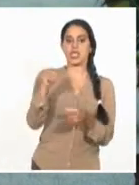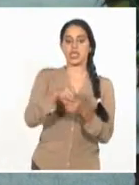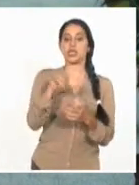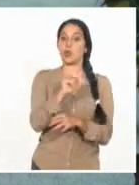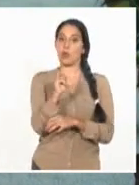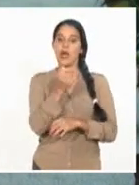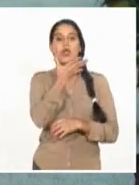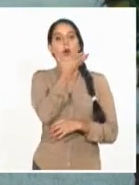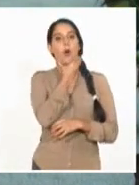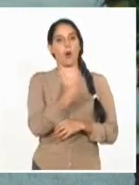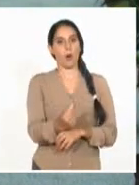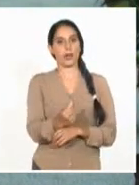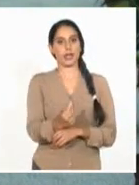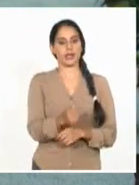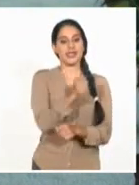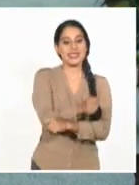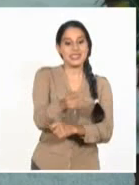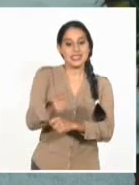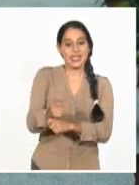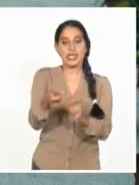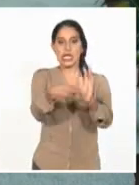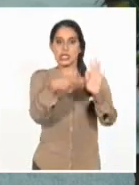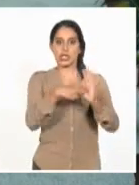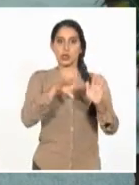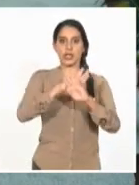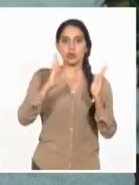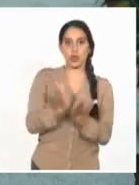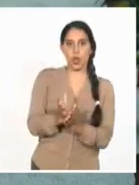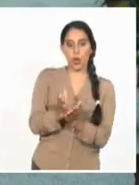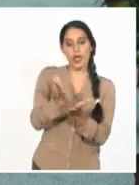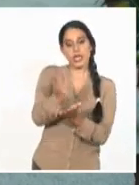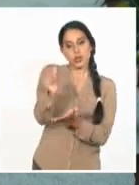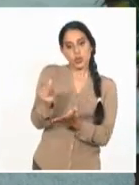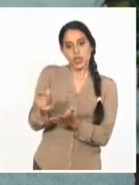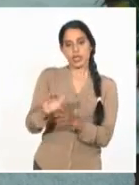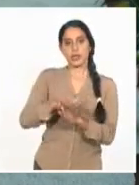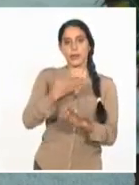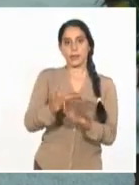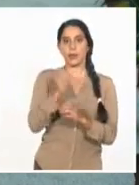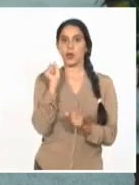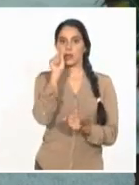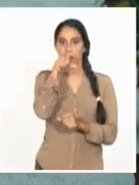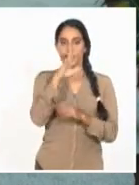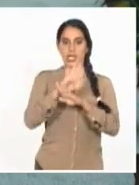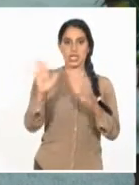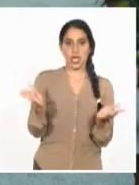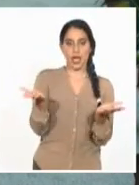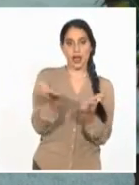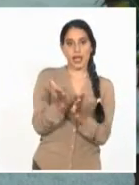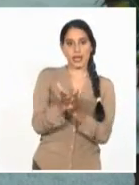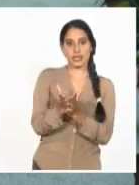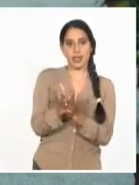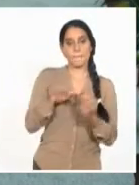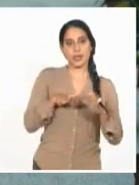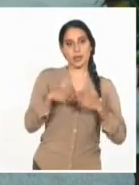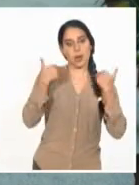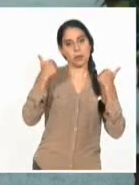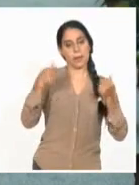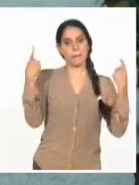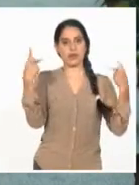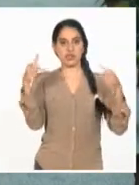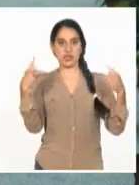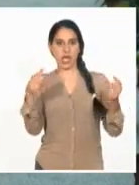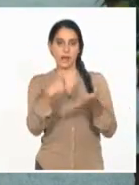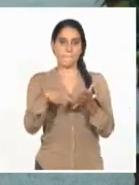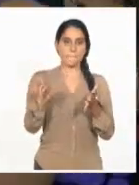las asignaturas a estos estudiantes para que cuando salgan de aquí, de nuestro centro, salgan bien preparados, no solo en la música y en la danza, sino también en lo que es